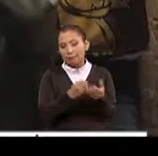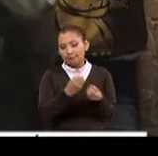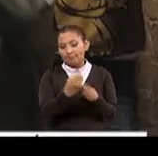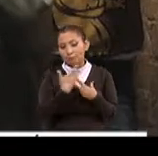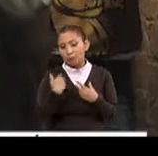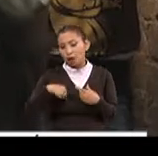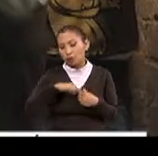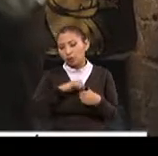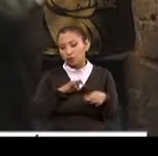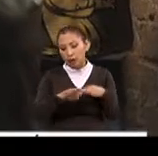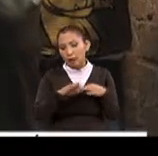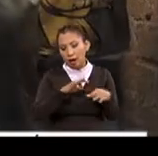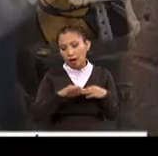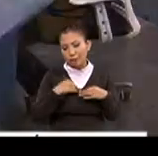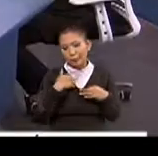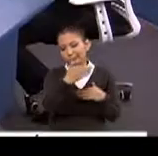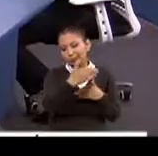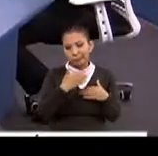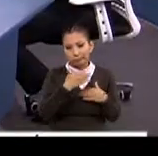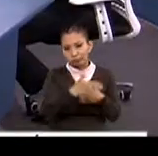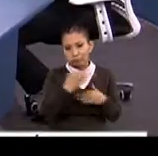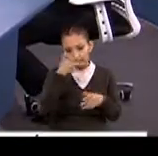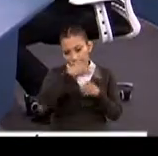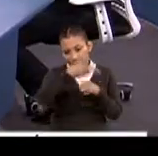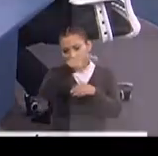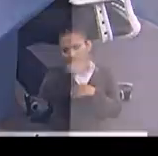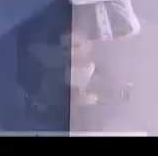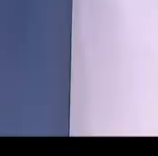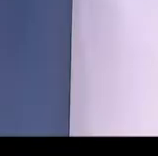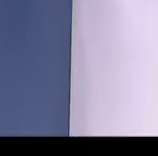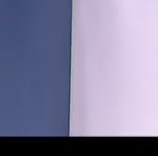para los que trabajamos de un lado y del otro de la cámara, sin duda alguna.